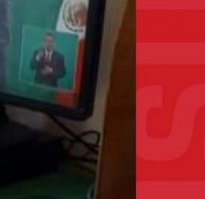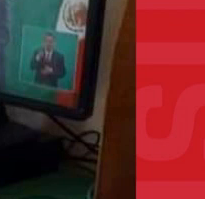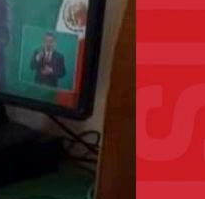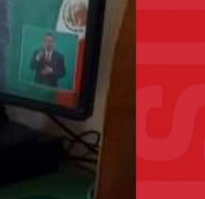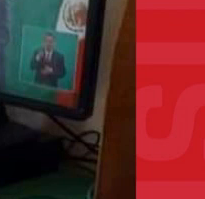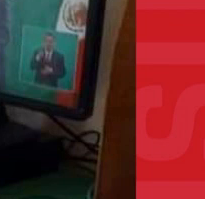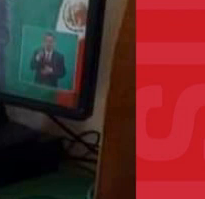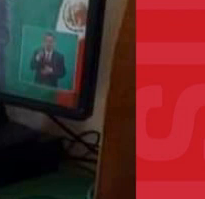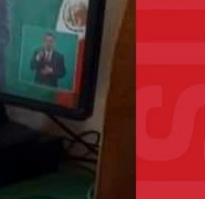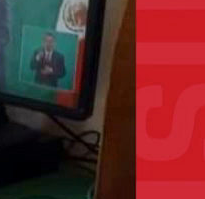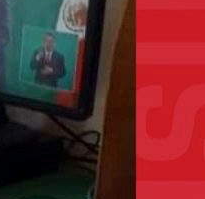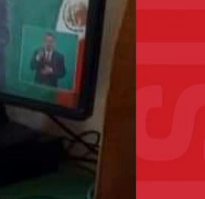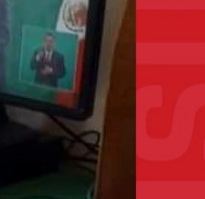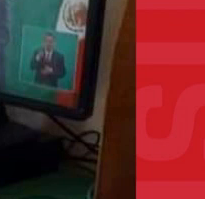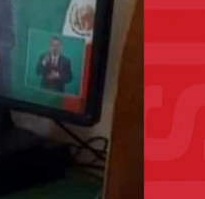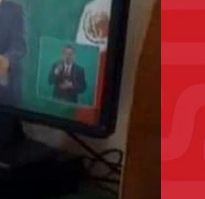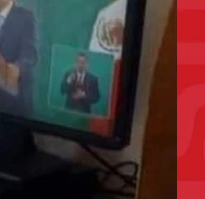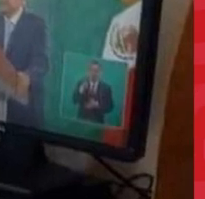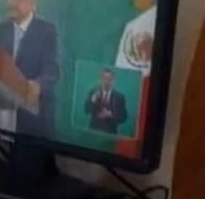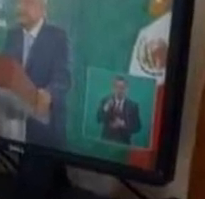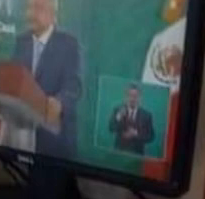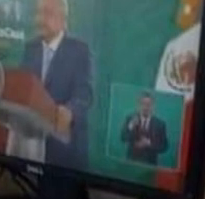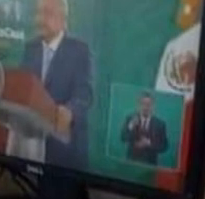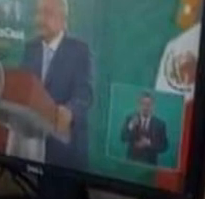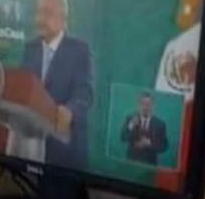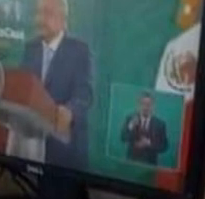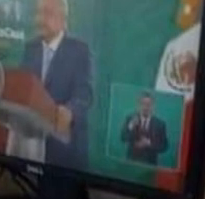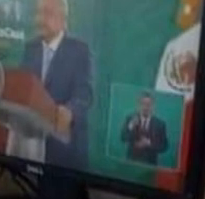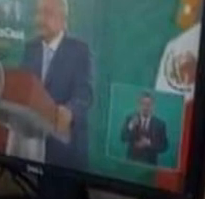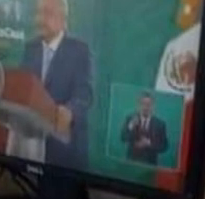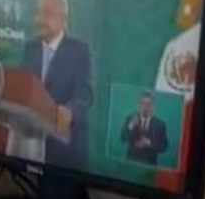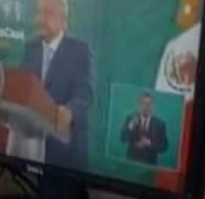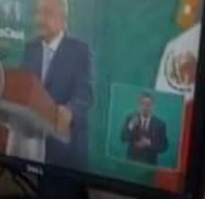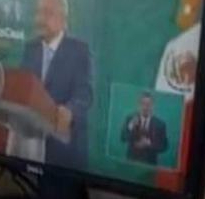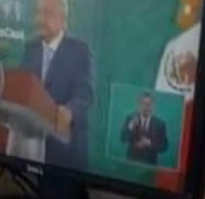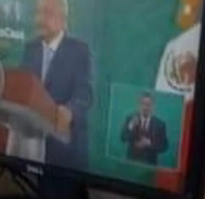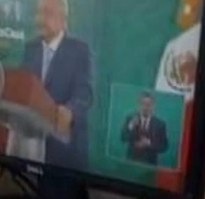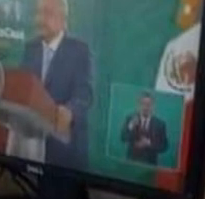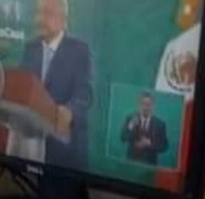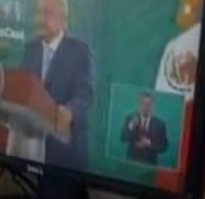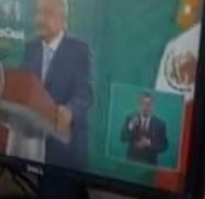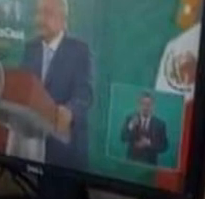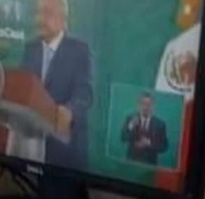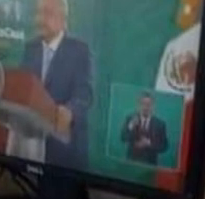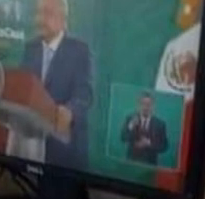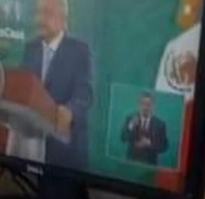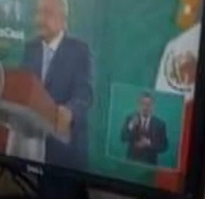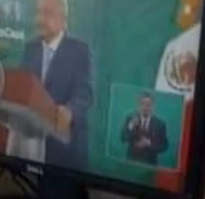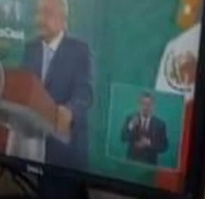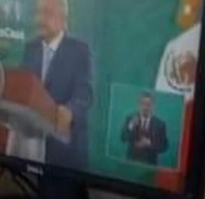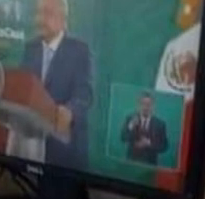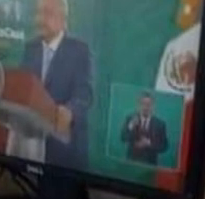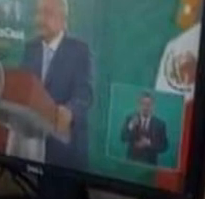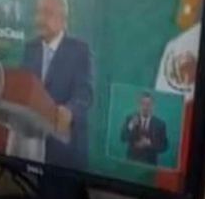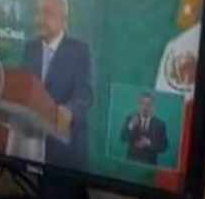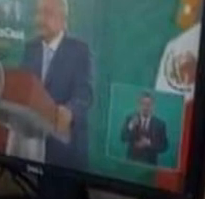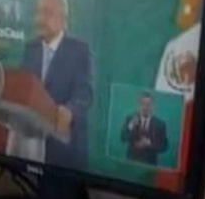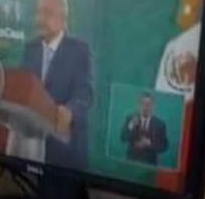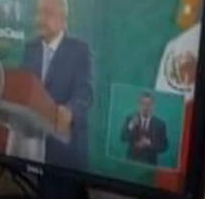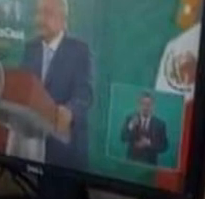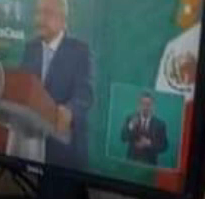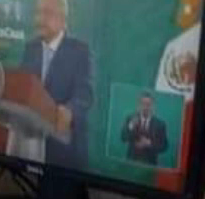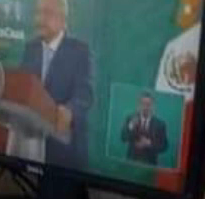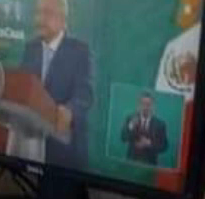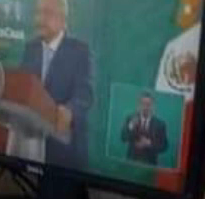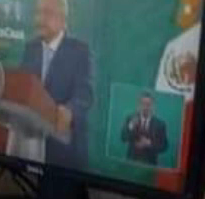señor que vea al presidente hablar y qué dijo en una reunión con los líderes más importantes de 20 países, de los